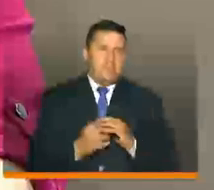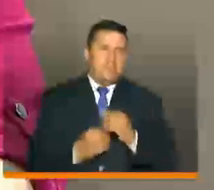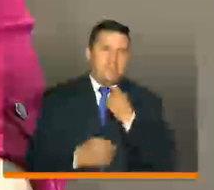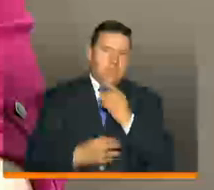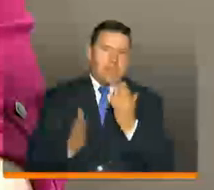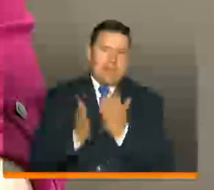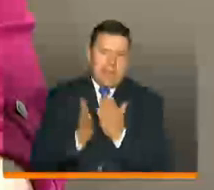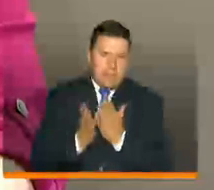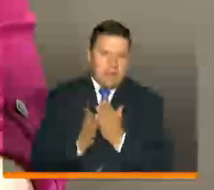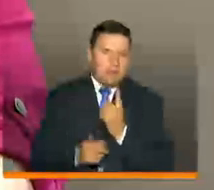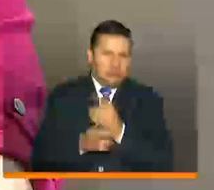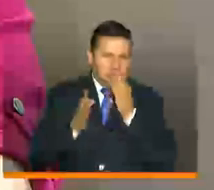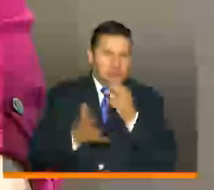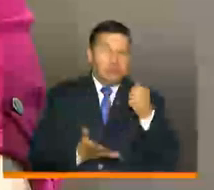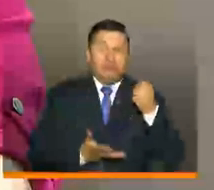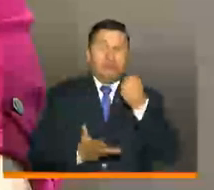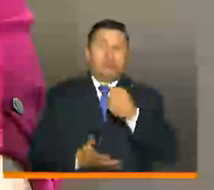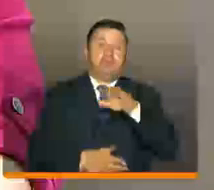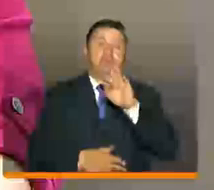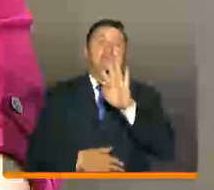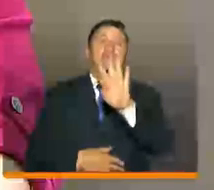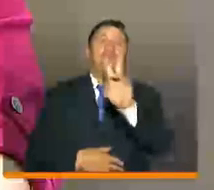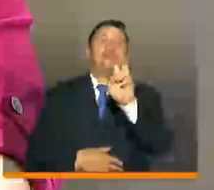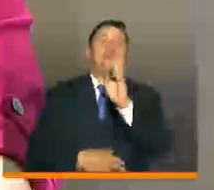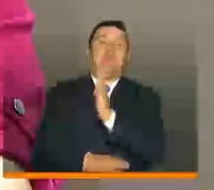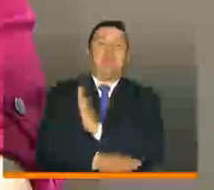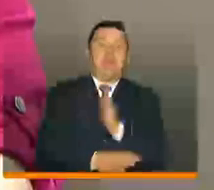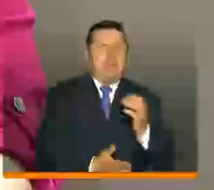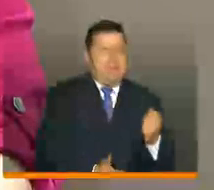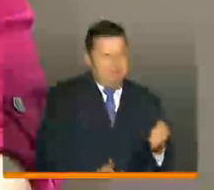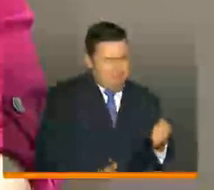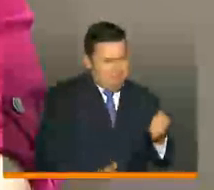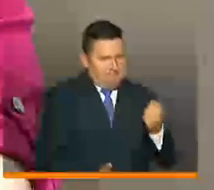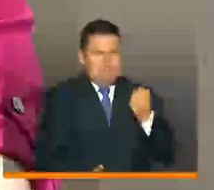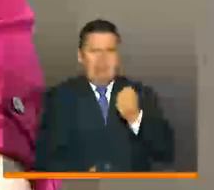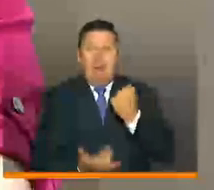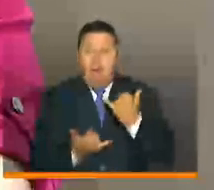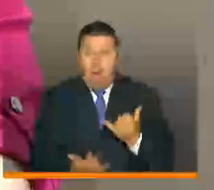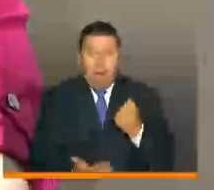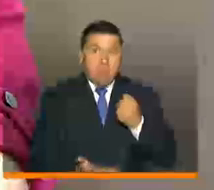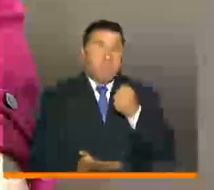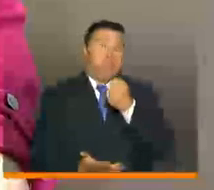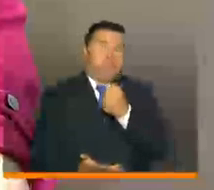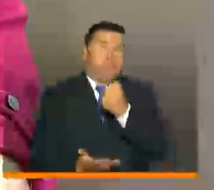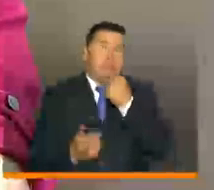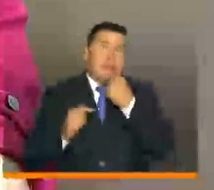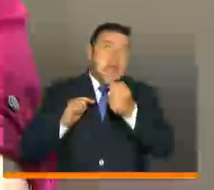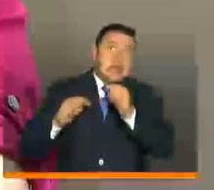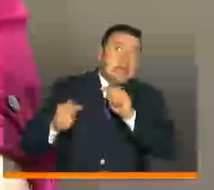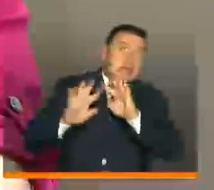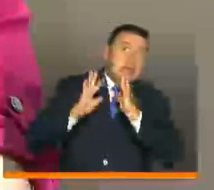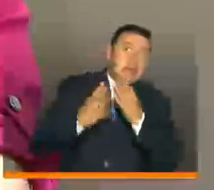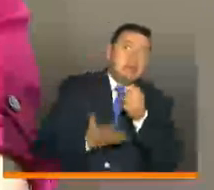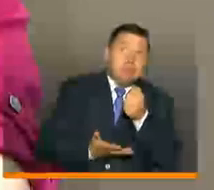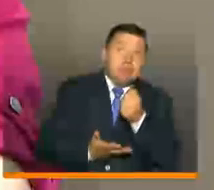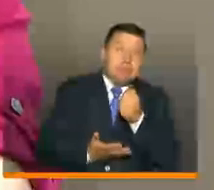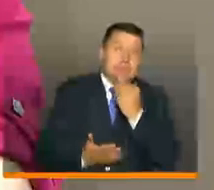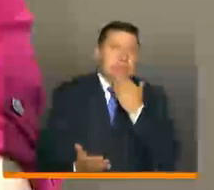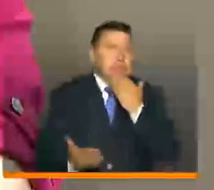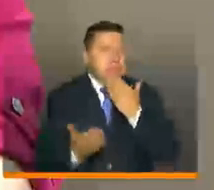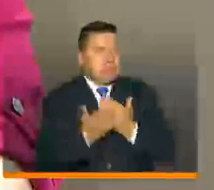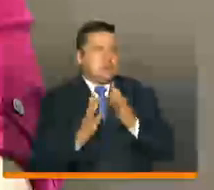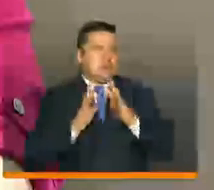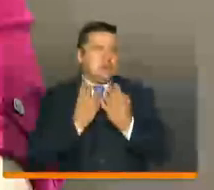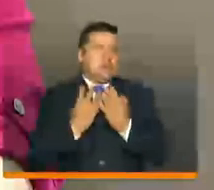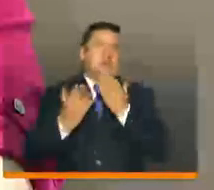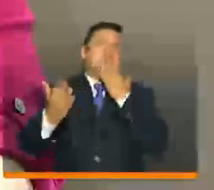al sector educación. Un presupuesto de más de 47 billones es el que está en este momento en discusión en el Congreso. Un agradecimiento al